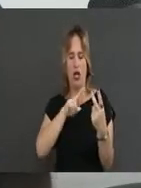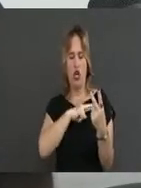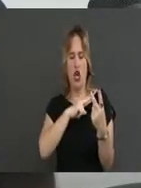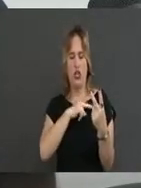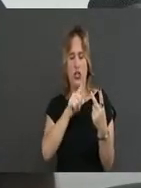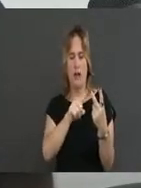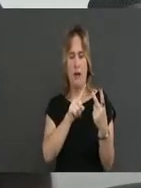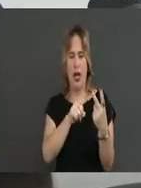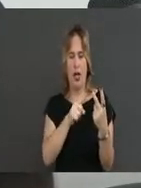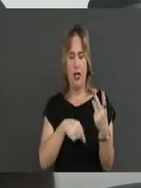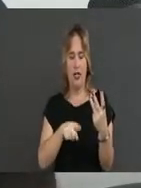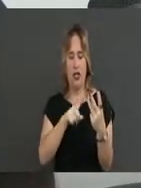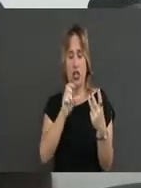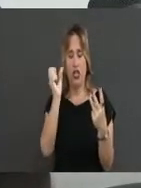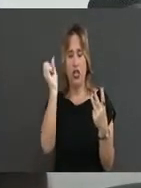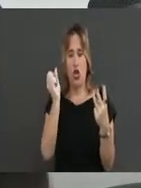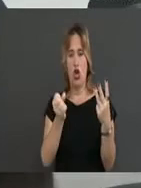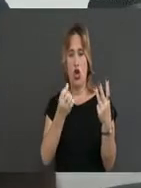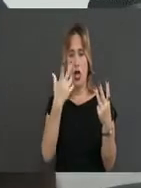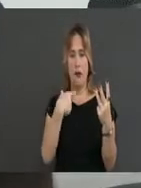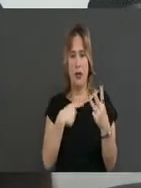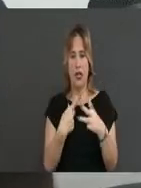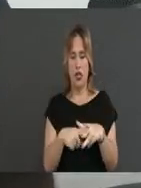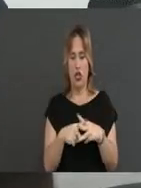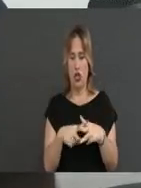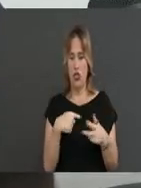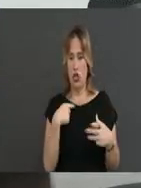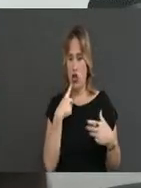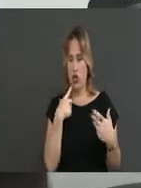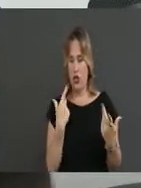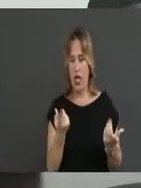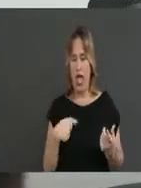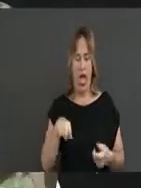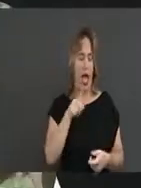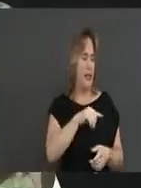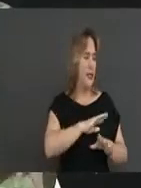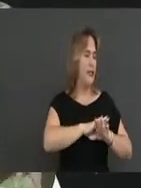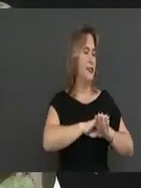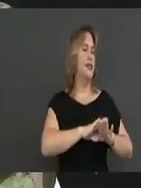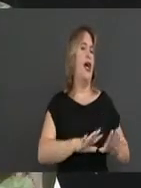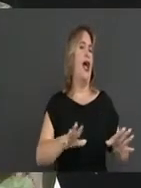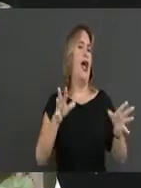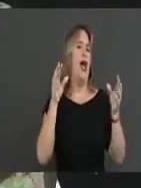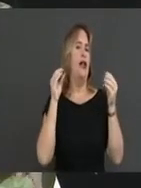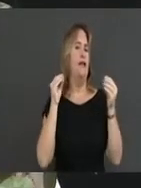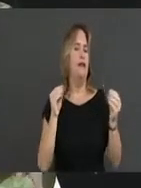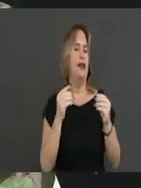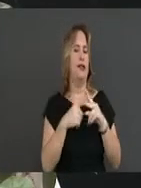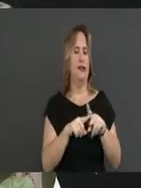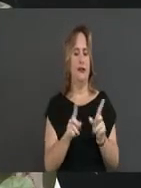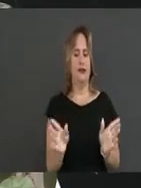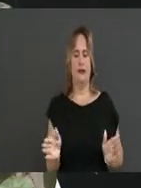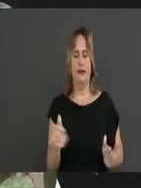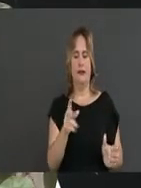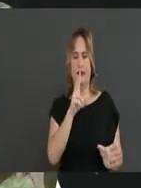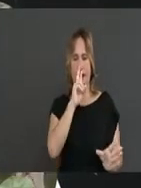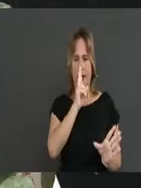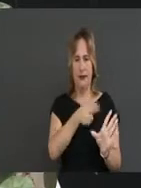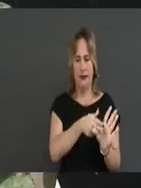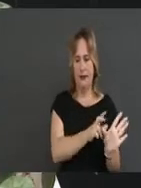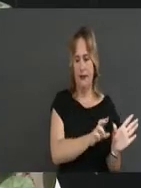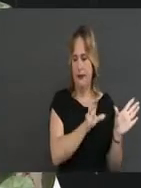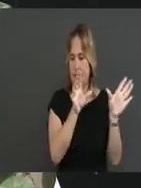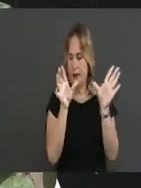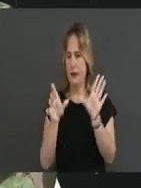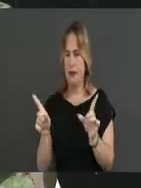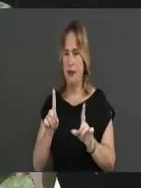Contramaestre, en Songolamaya, que la solución se le buscó ayer definitivamente, la protección del grupo electrógeno para no